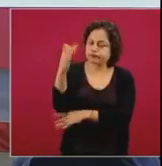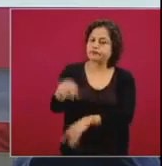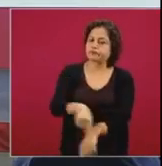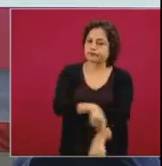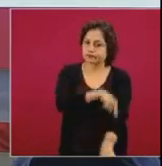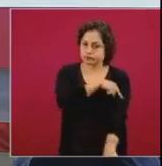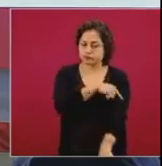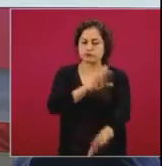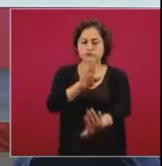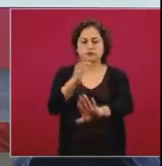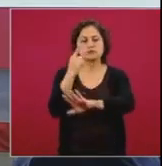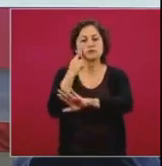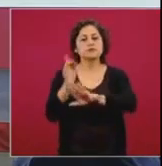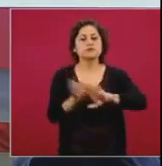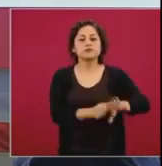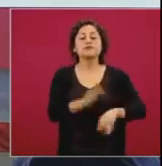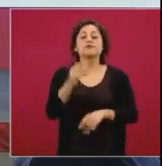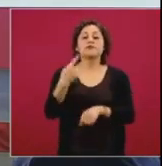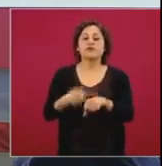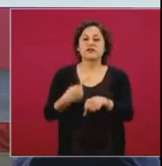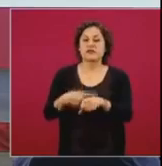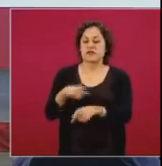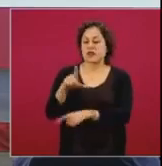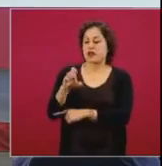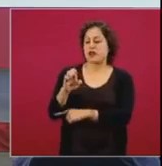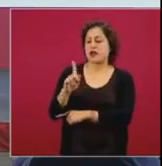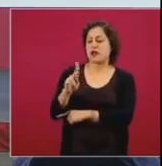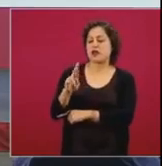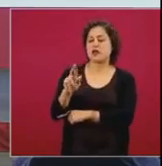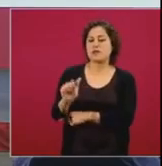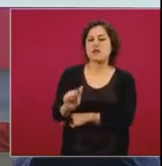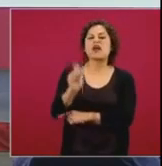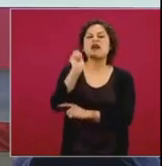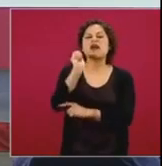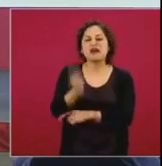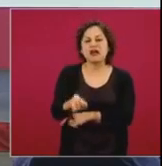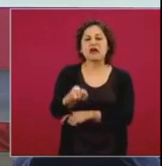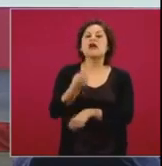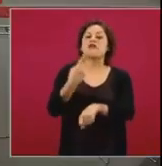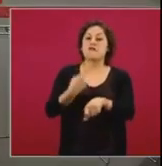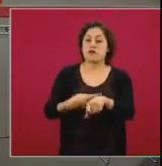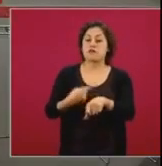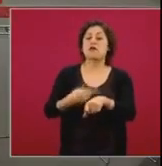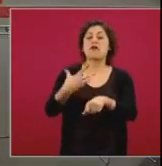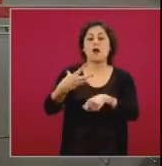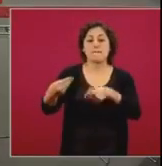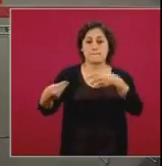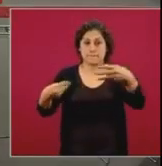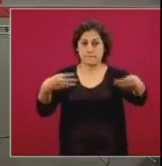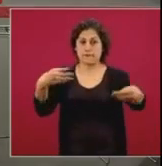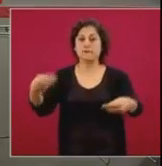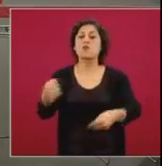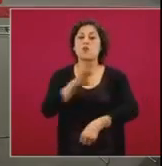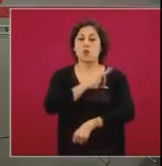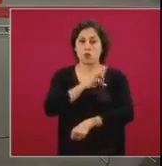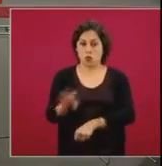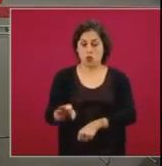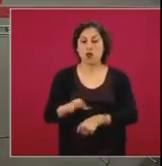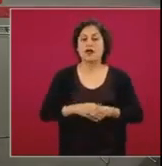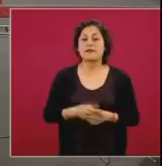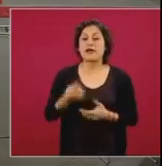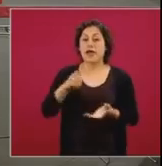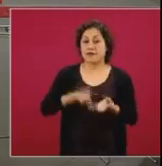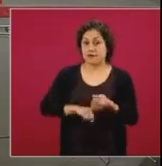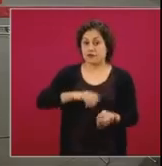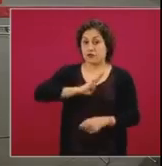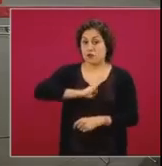es una enfermedad infectocontagiosa, es una enfermedad que se puede contagiar de persona a persona. Es producida también por una bacteria, un bacilo, que es